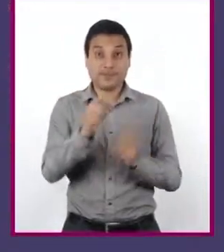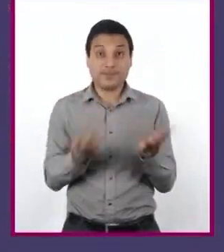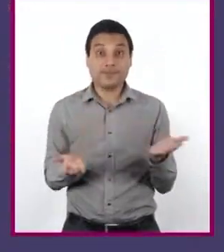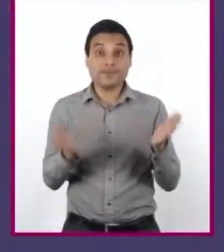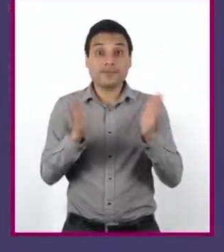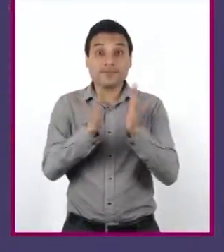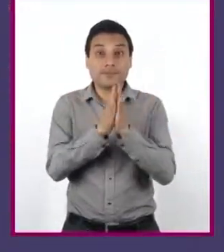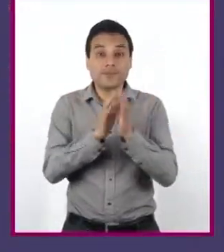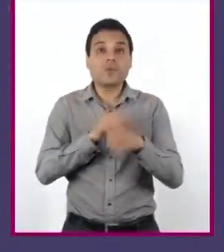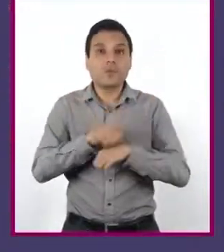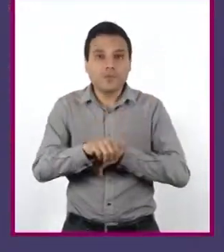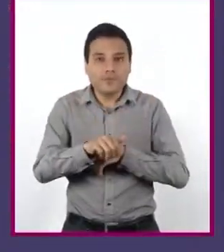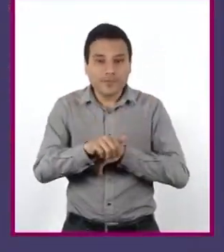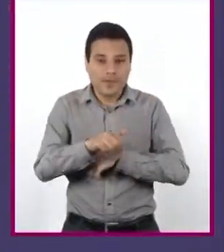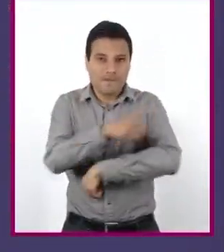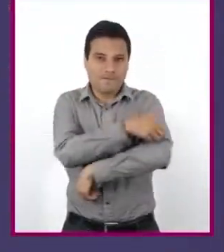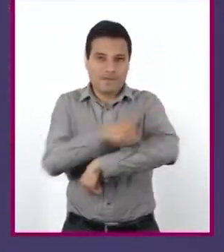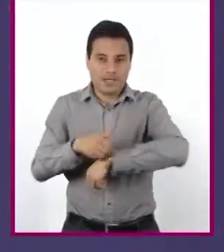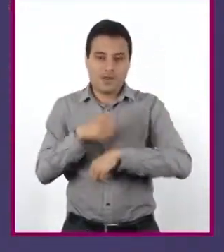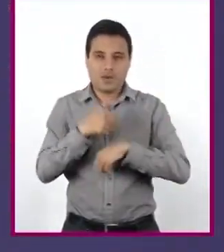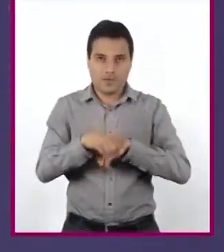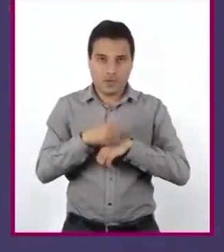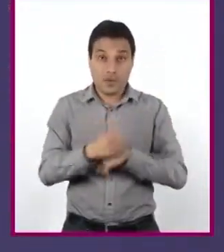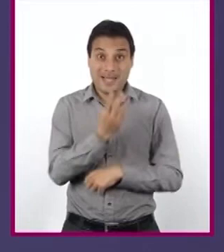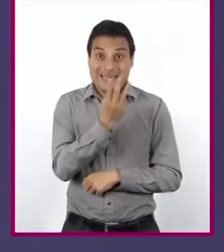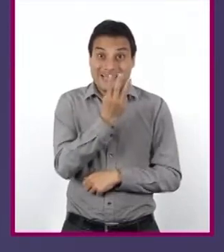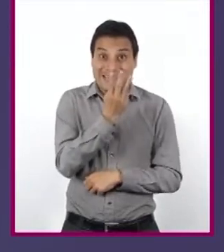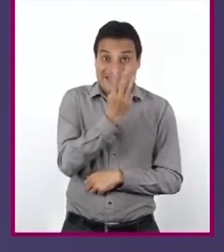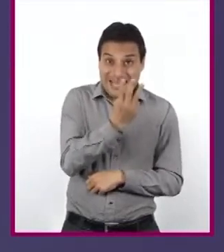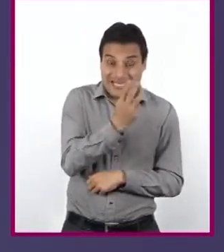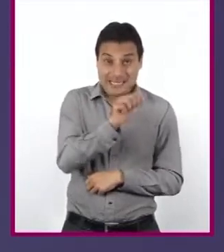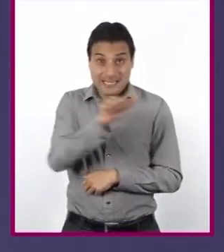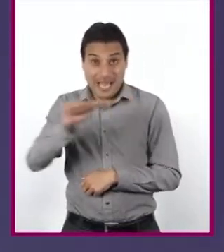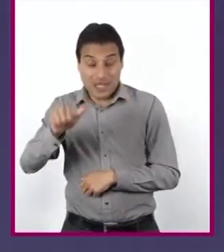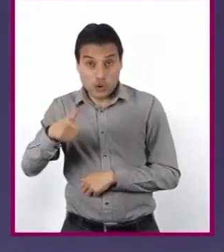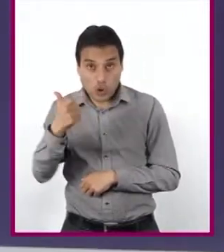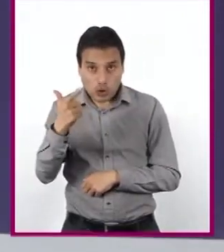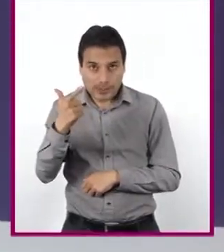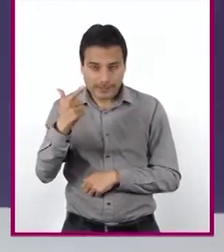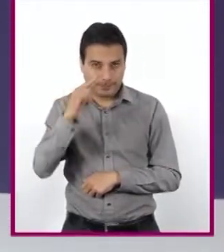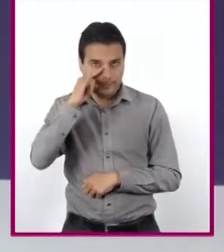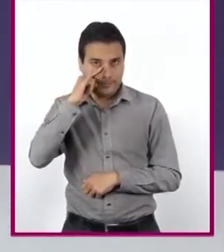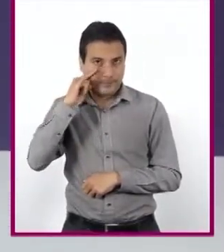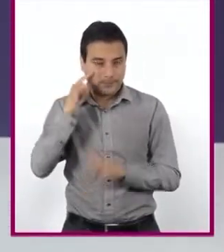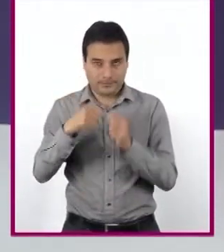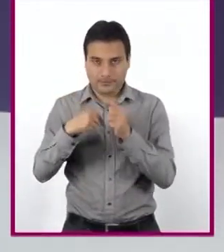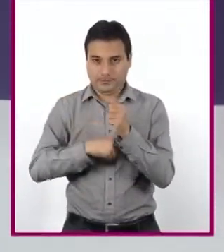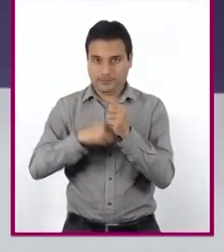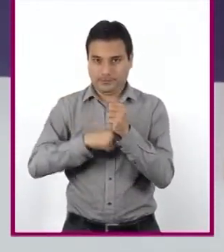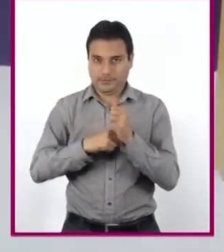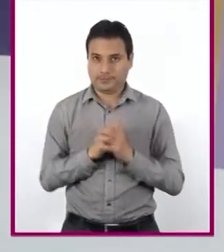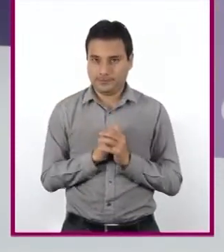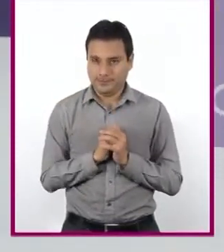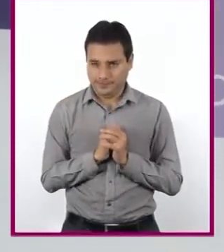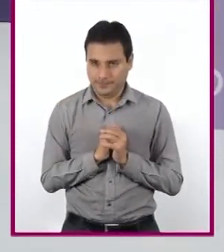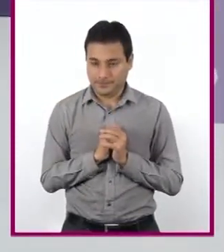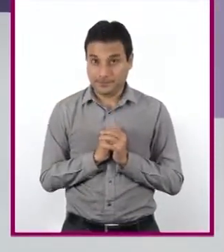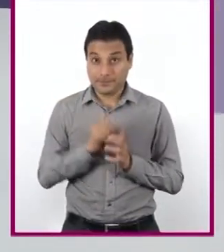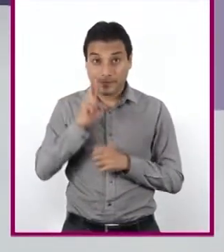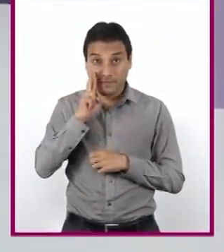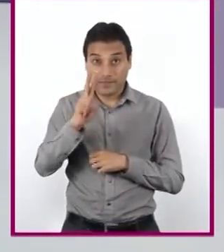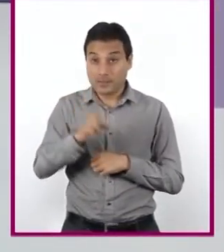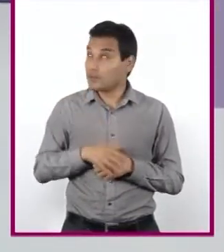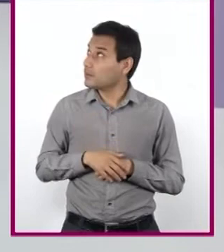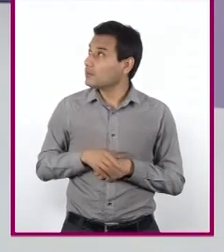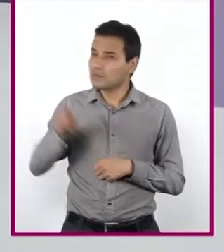ocultas las familias de la 3 a la 12. Al ocultar dichas familias, observen las que nos